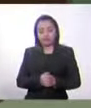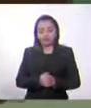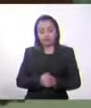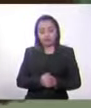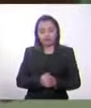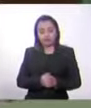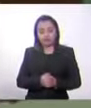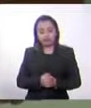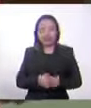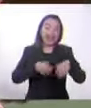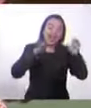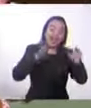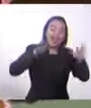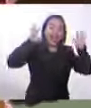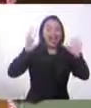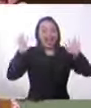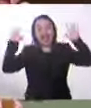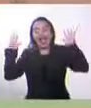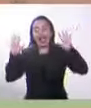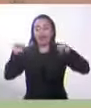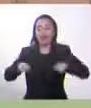¡Lluvia!